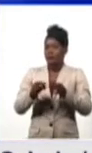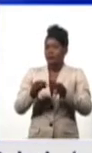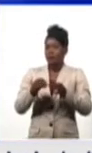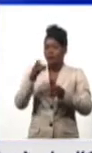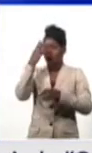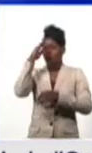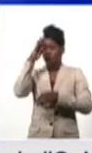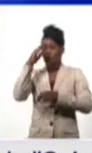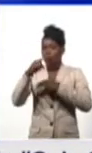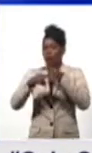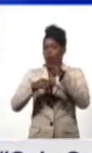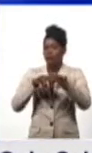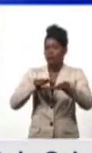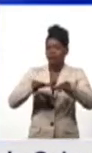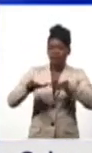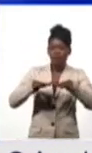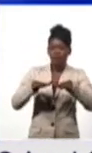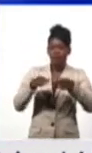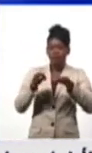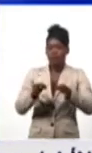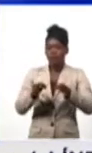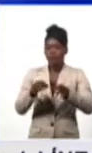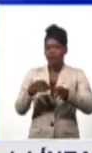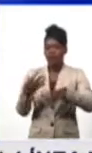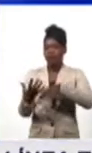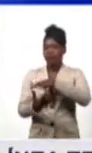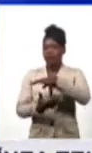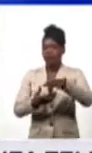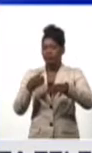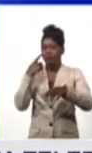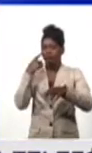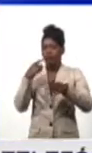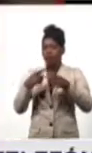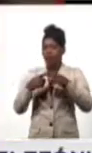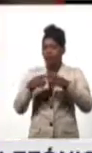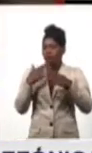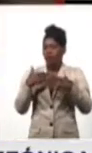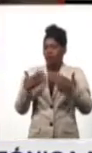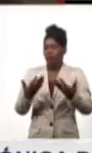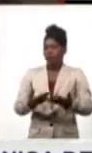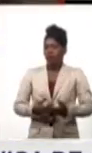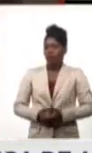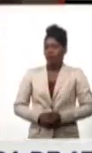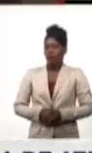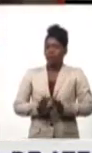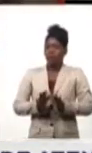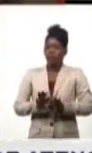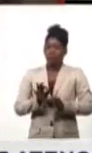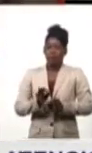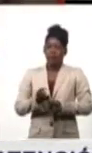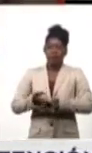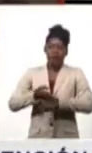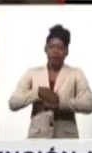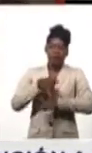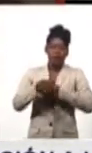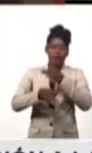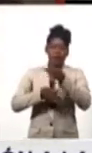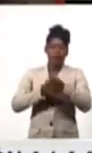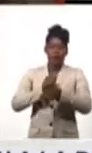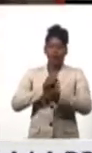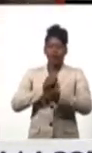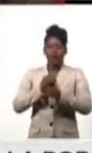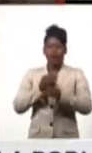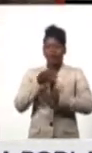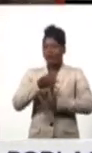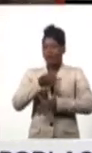conservación de esta diversidad biológica? Sí, antes de pasar a esa última pregunta, quería completarte la idea de que no las